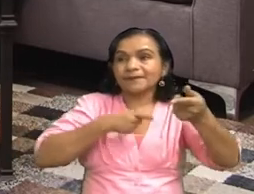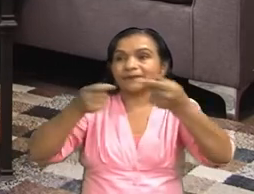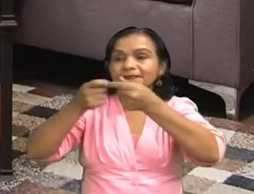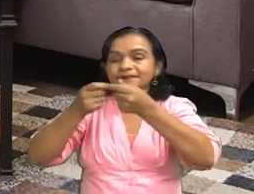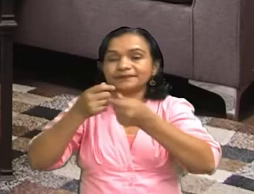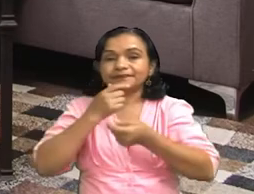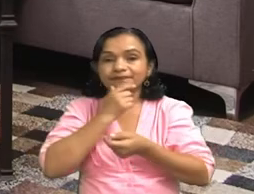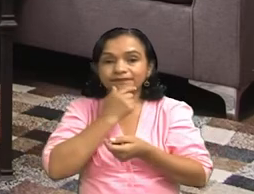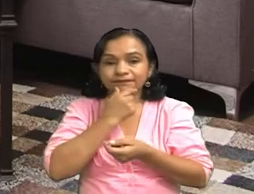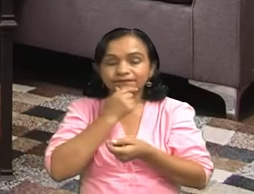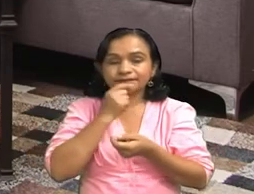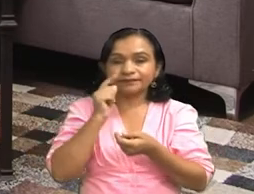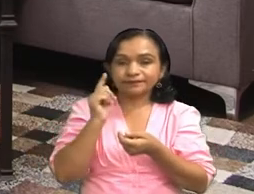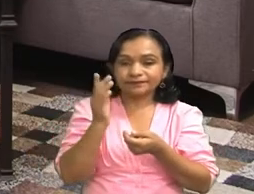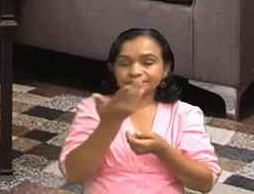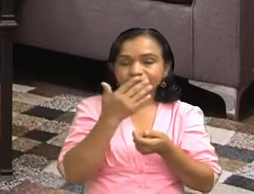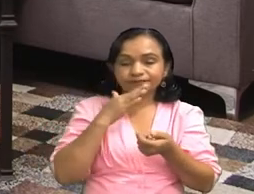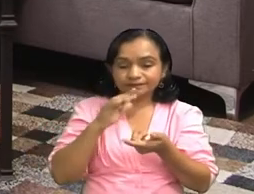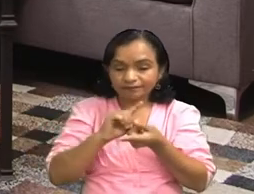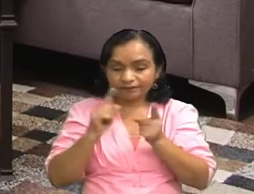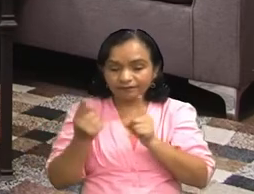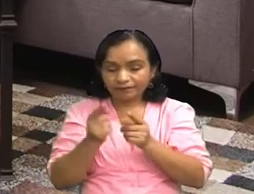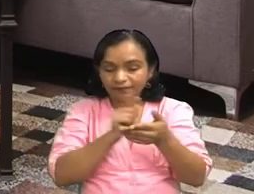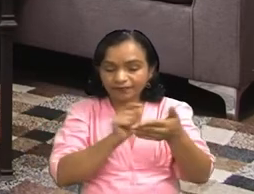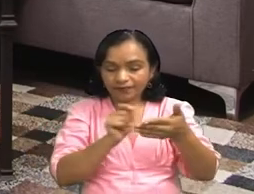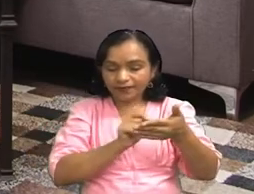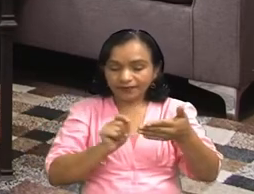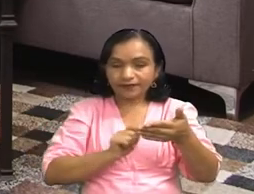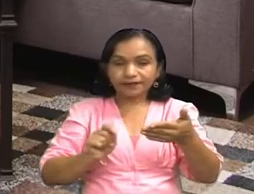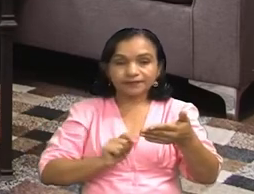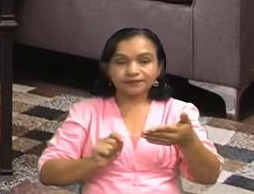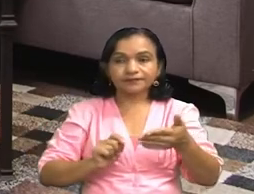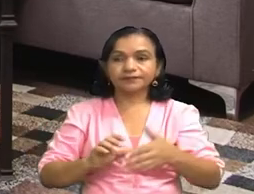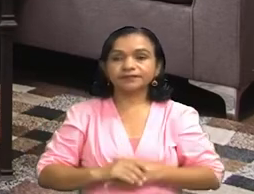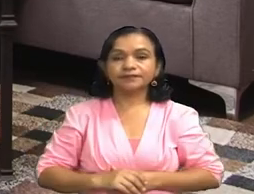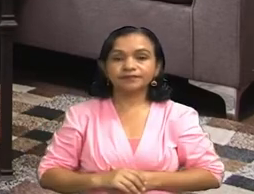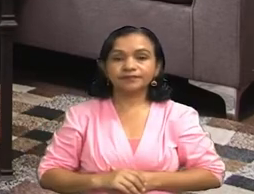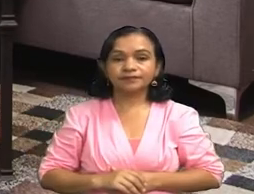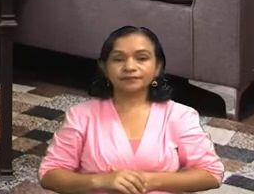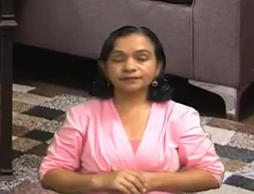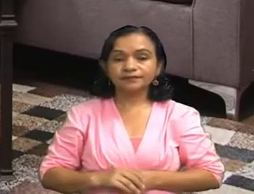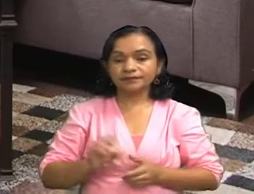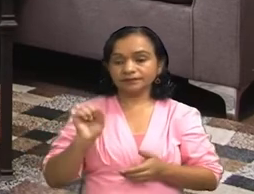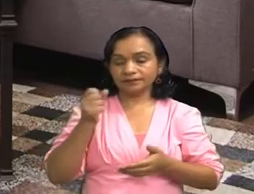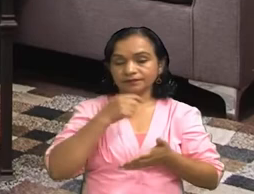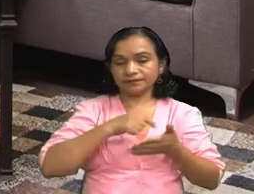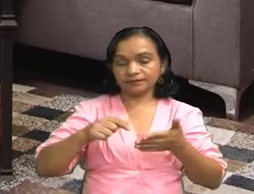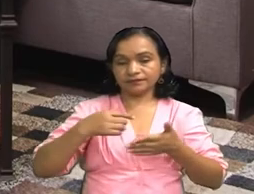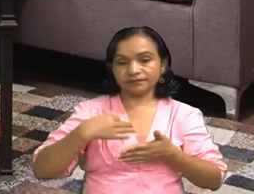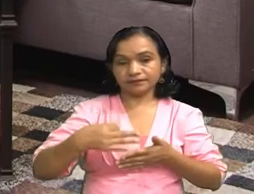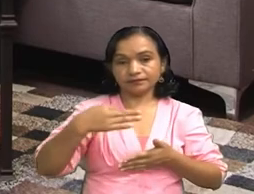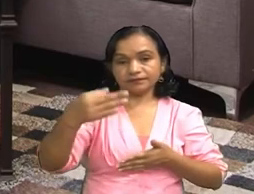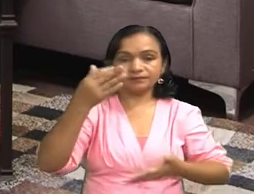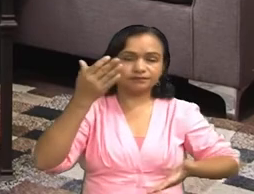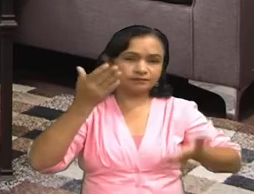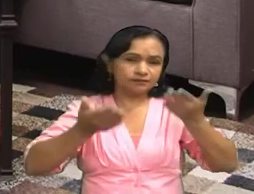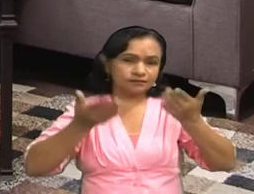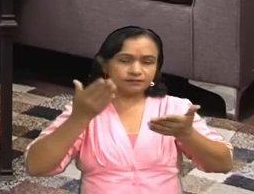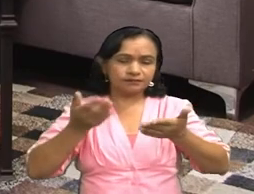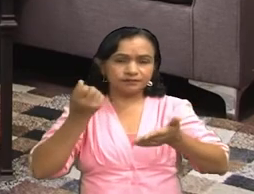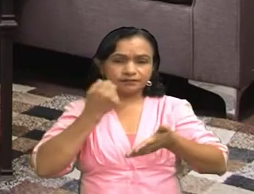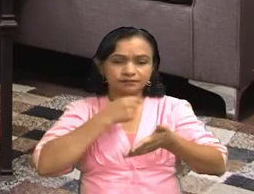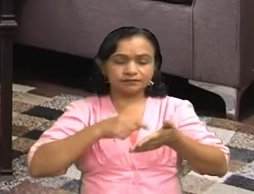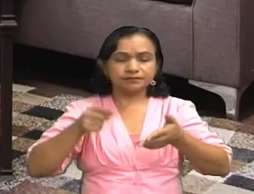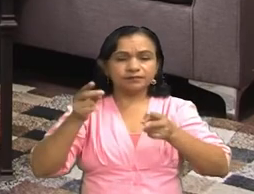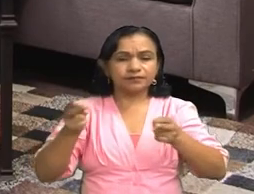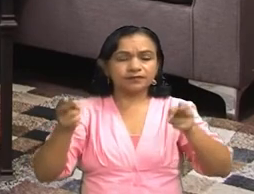las traducciones de las cosas. Casualmente, dentro de una semana, en la primera semana